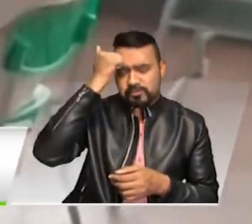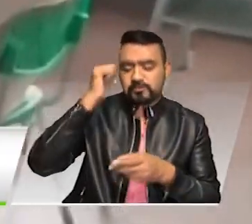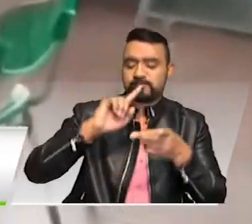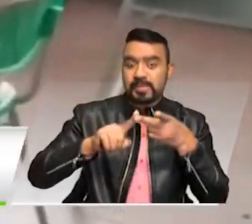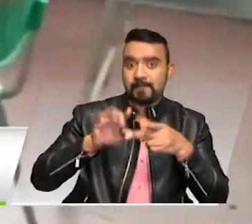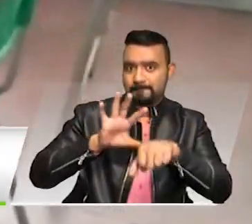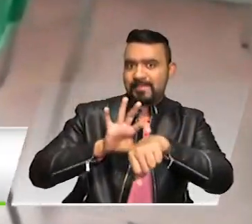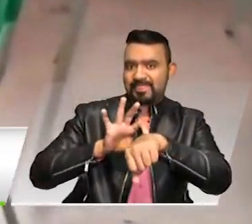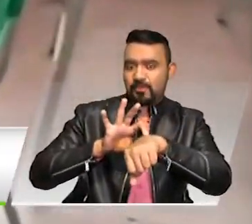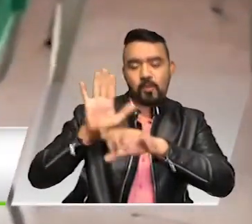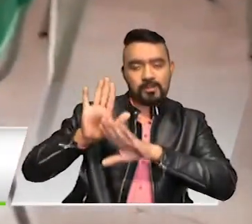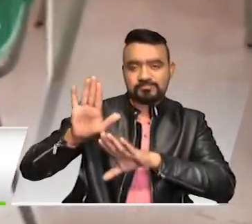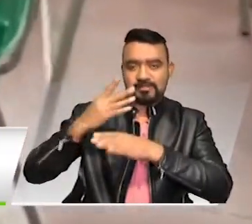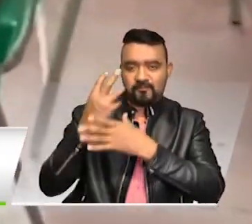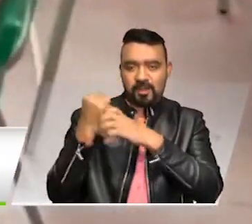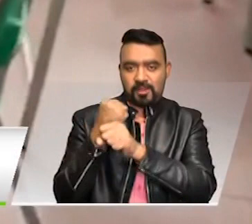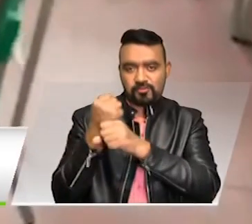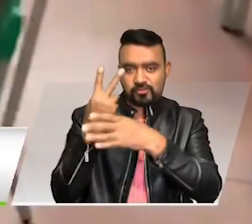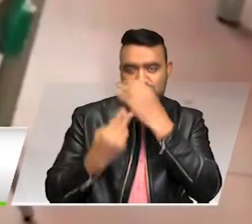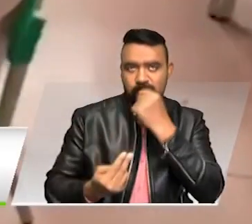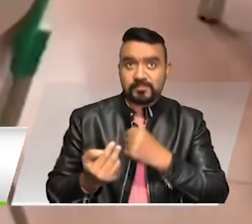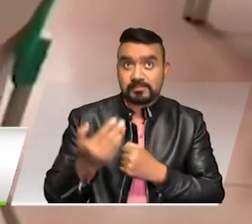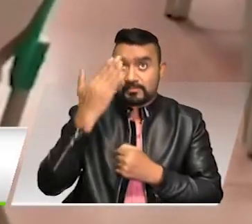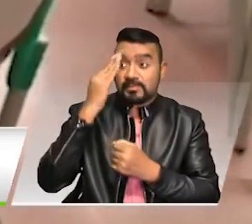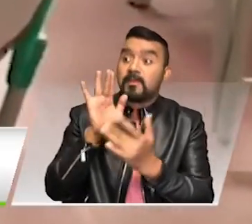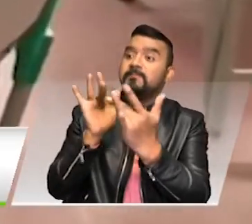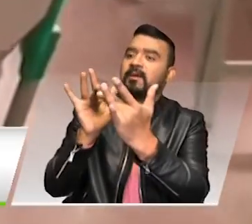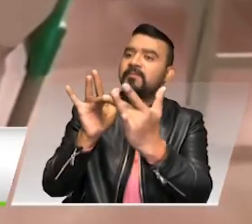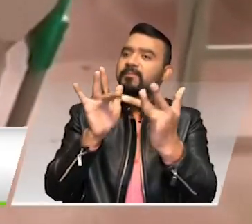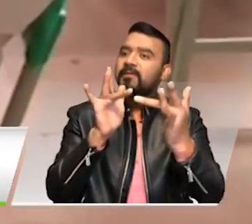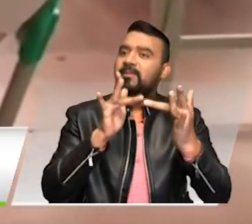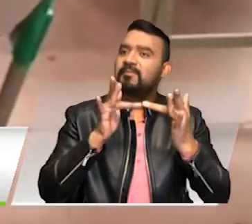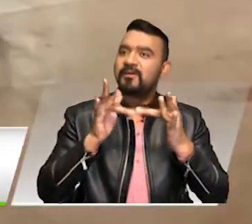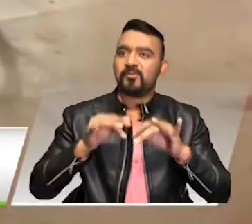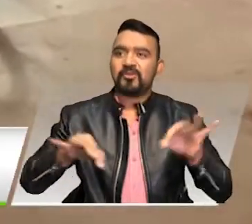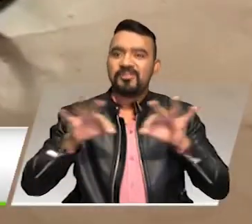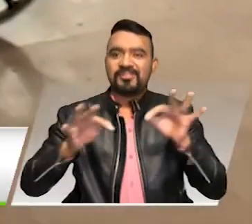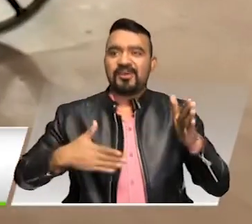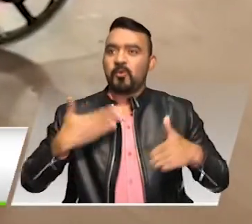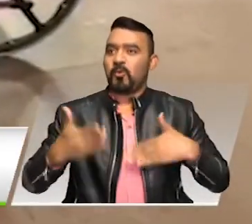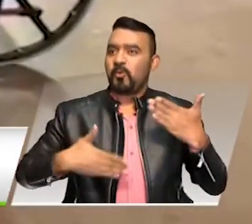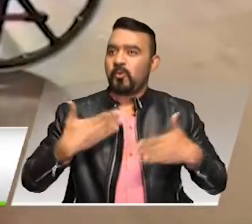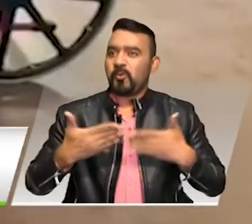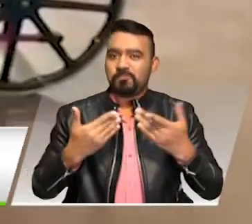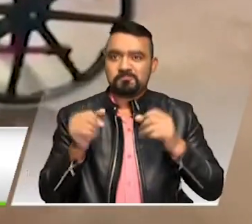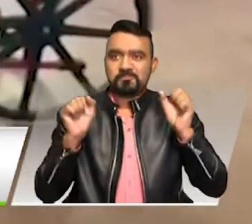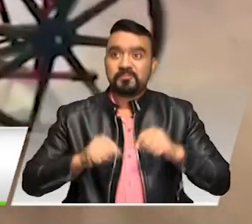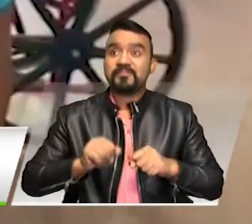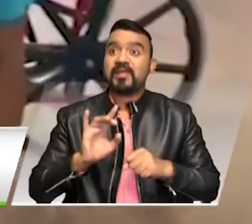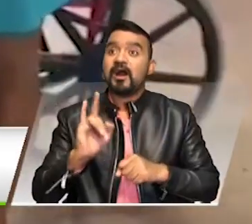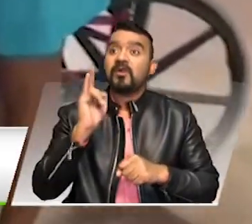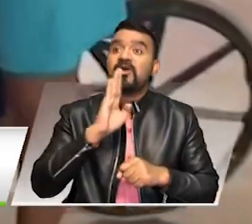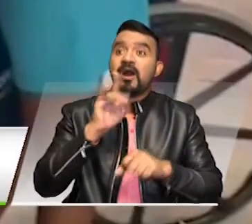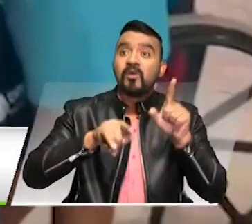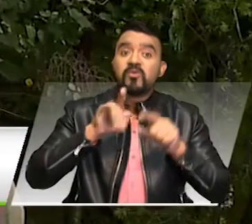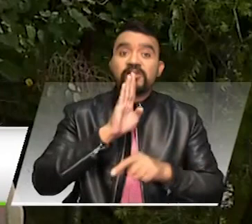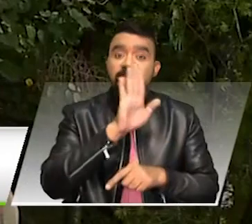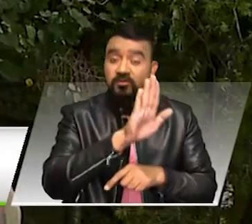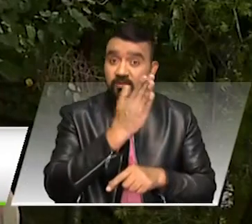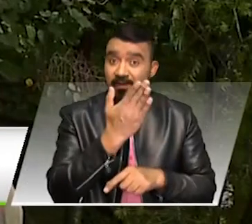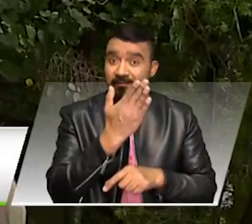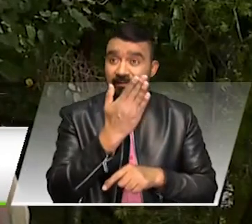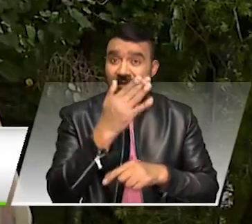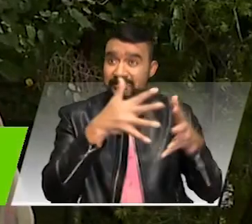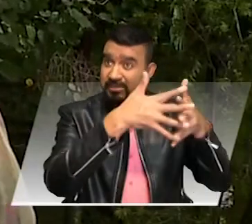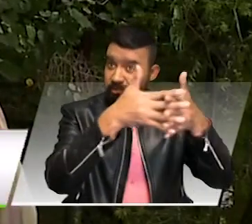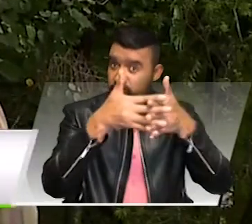desde el interactuar con los habitantes del corregimiento hasta compartir conocimientos con la delegación de los estados unidos con